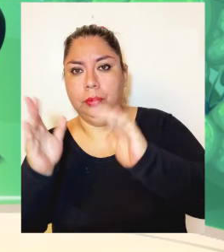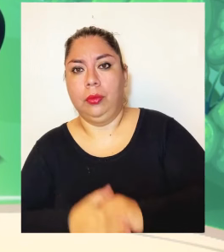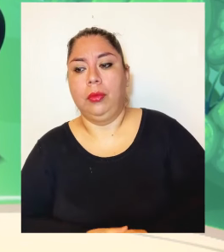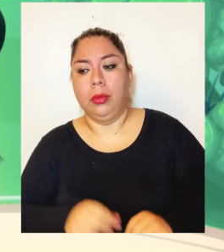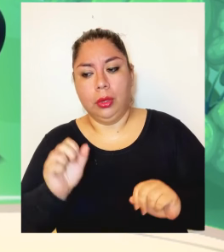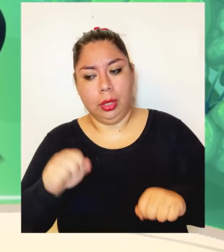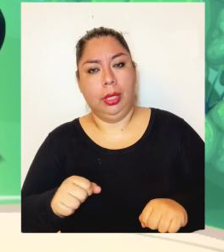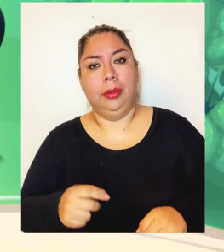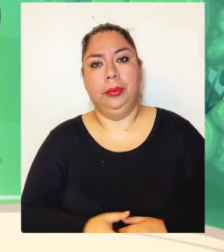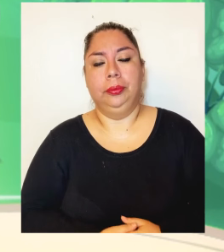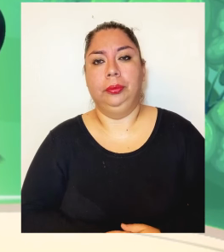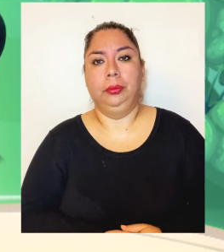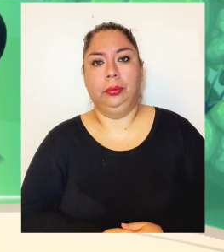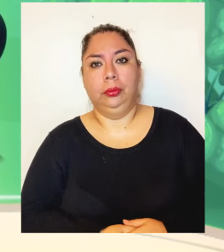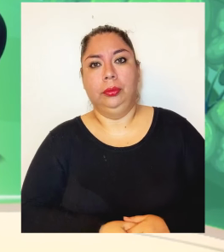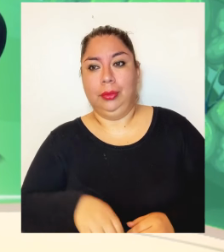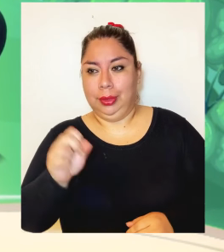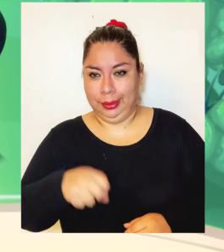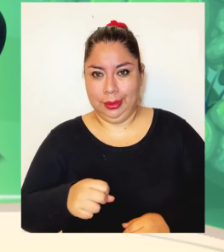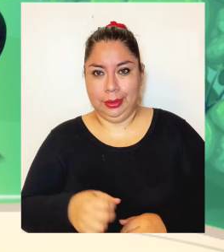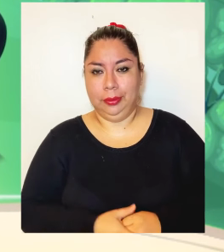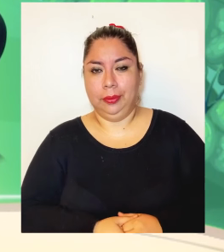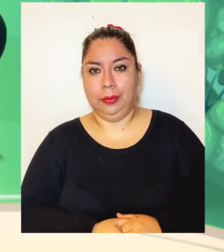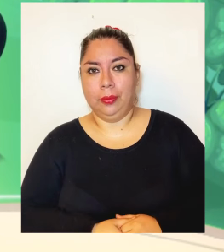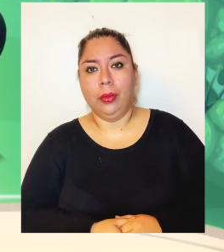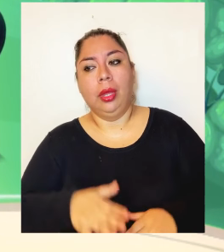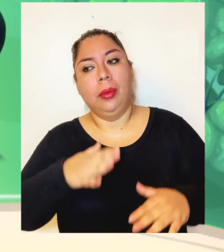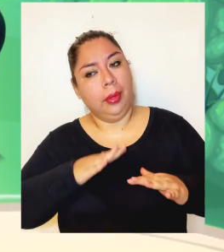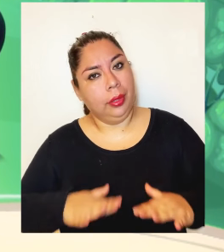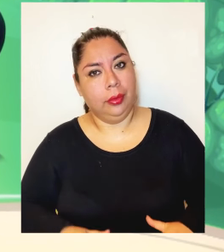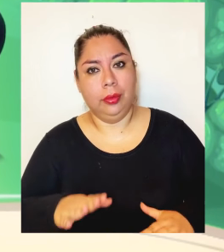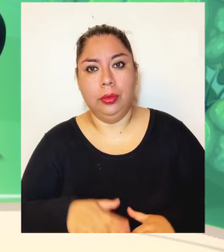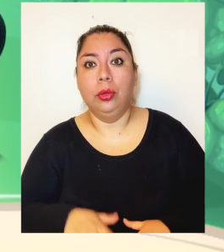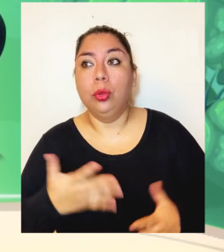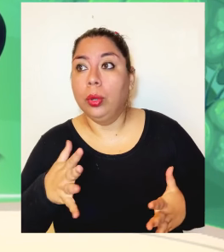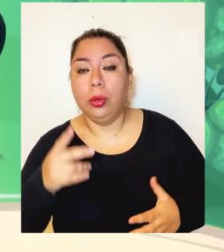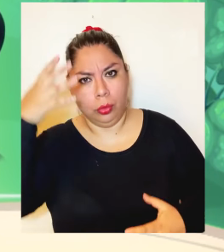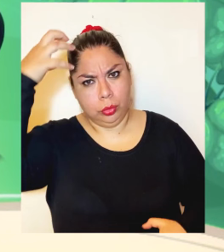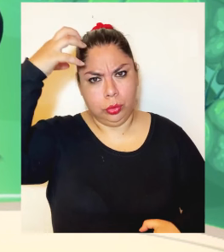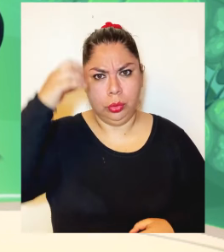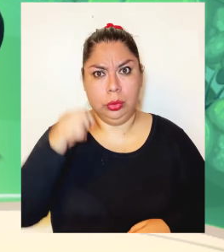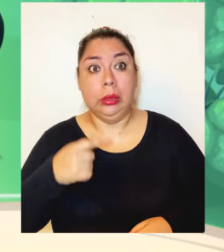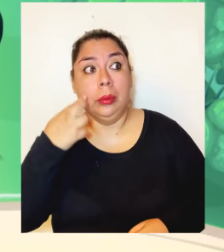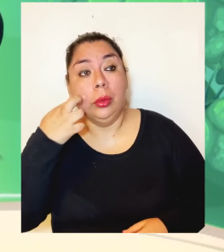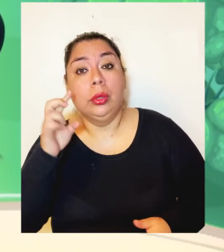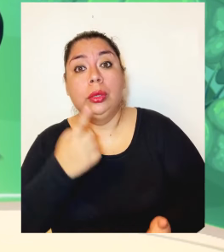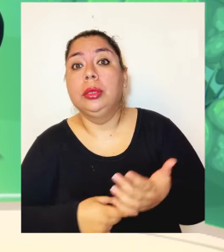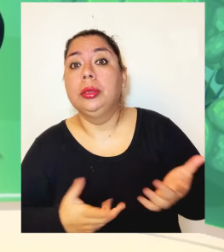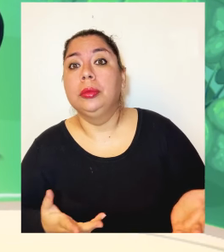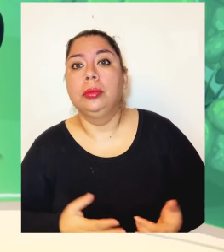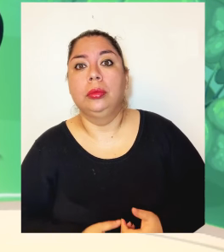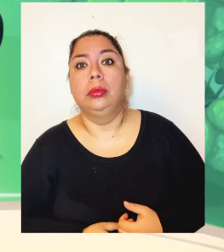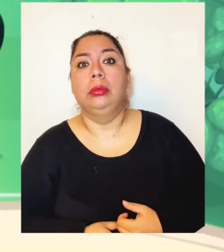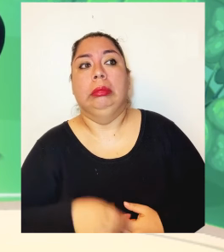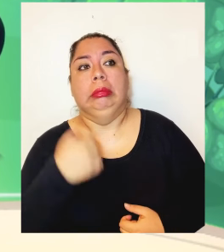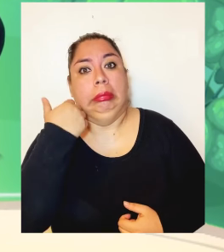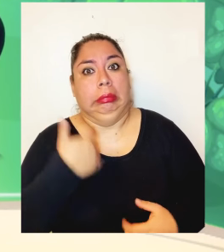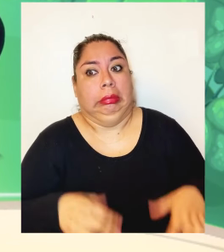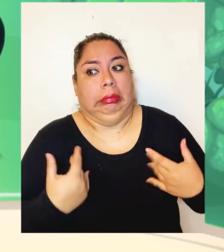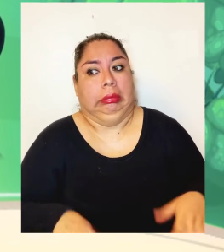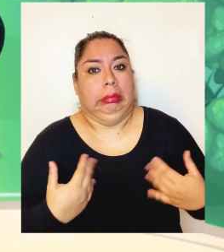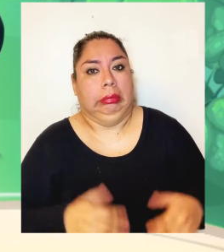atentos. Sí, Sammy. Menos mal no era un otorongo, porque si no, mamita. Ay, sí, Rumi,